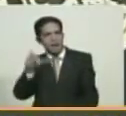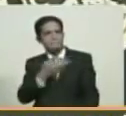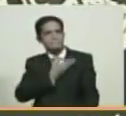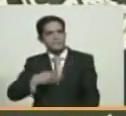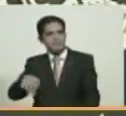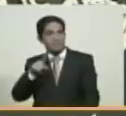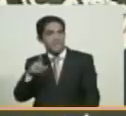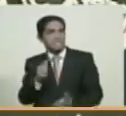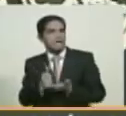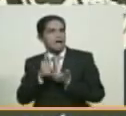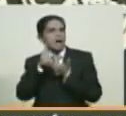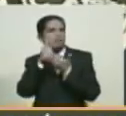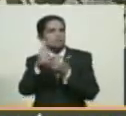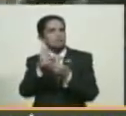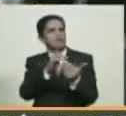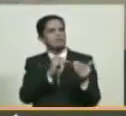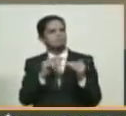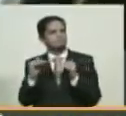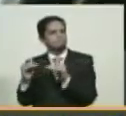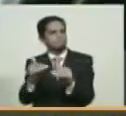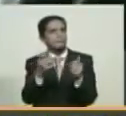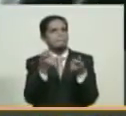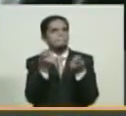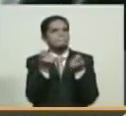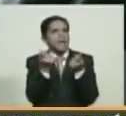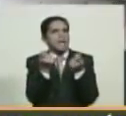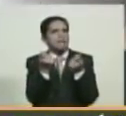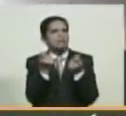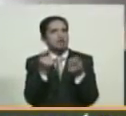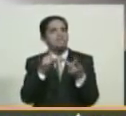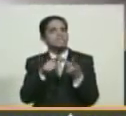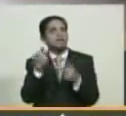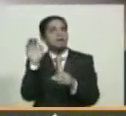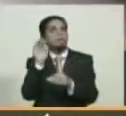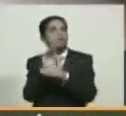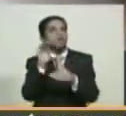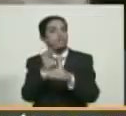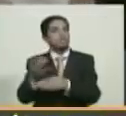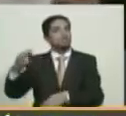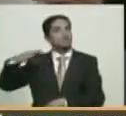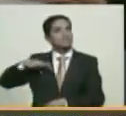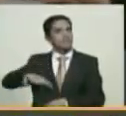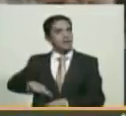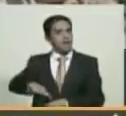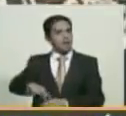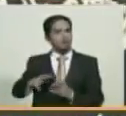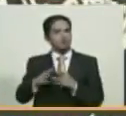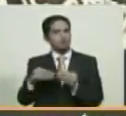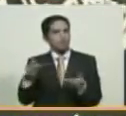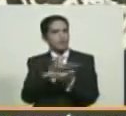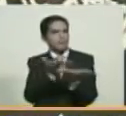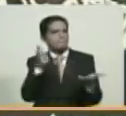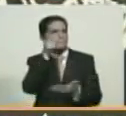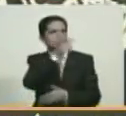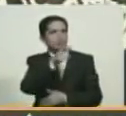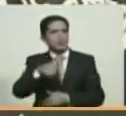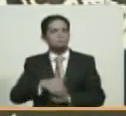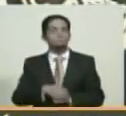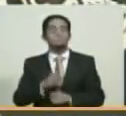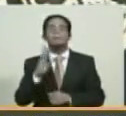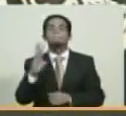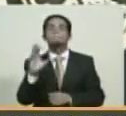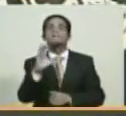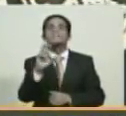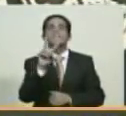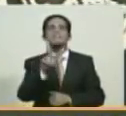lograr la estabilidad de precios y la protección del salario de todos los venezolanos. El Banco Central de